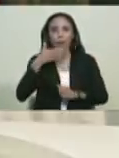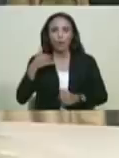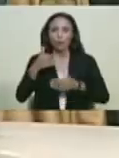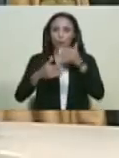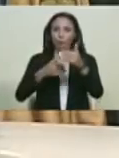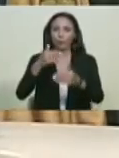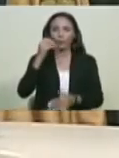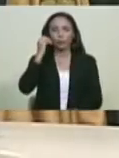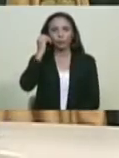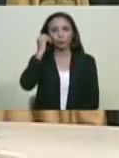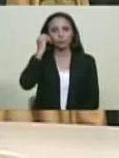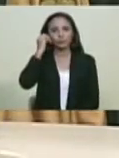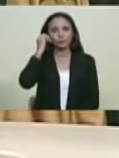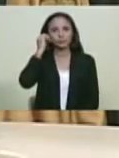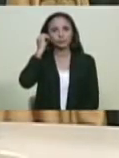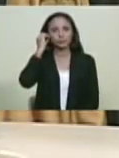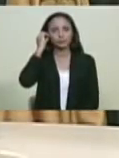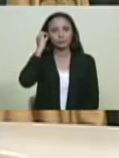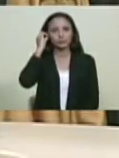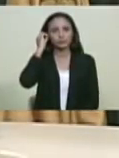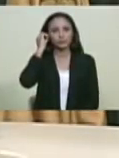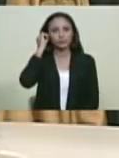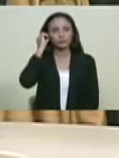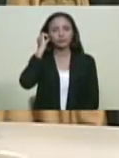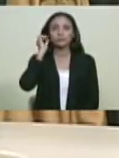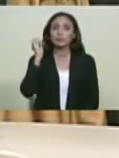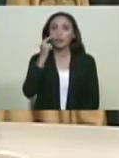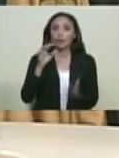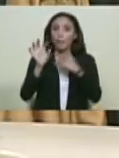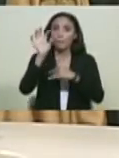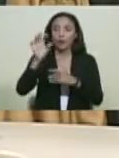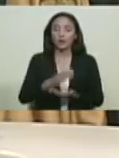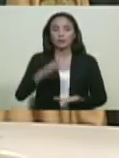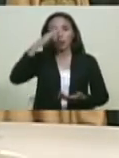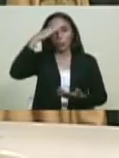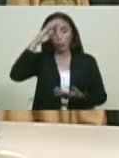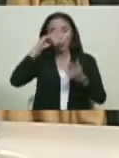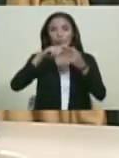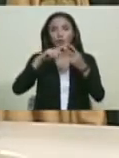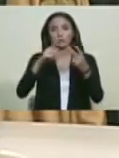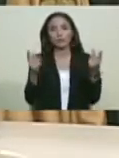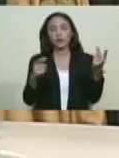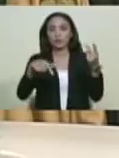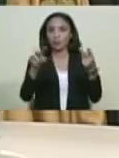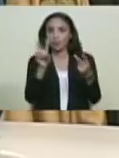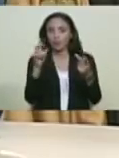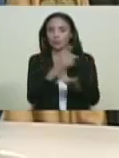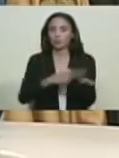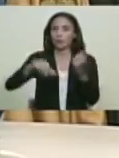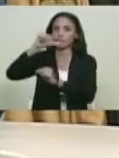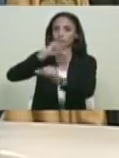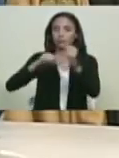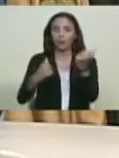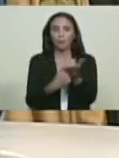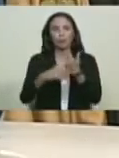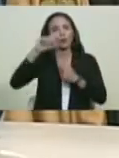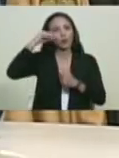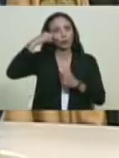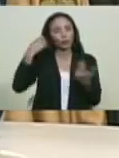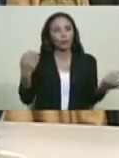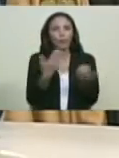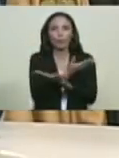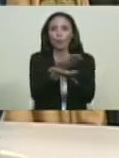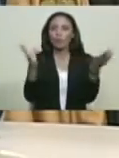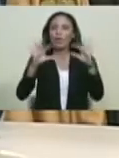la revolución en su patria chica cuba y en la patria grande y en la patria humana así que nuestro recuerdo a la familia